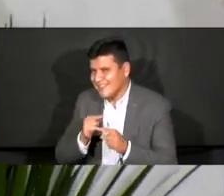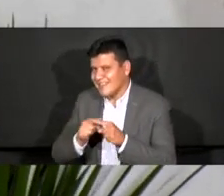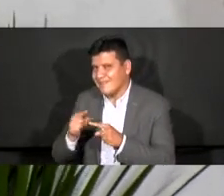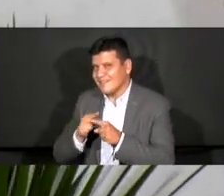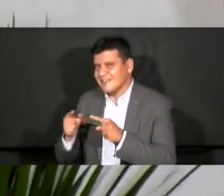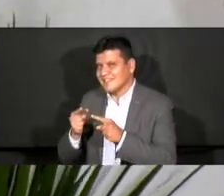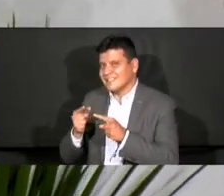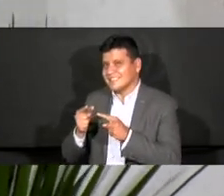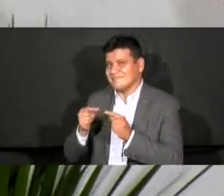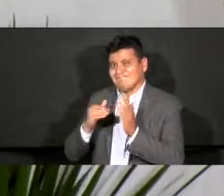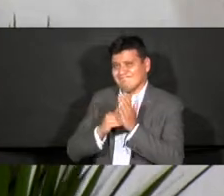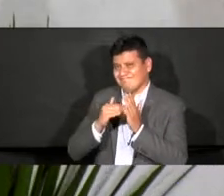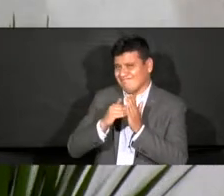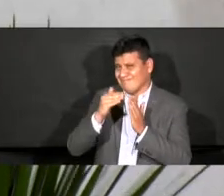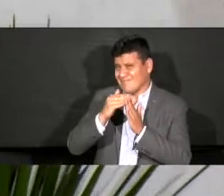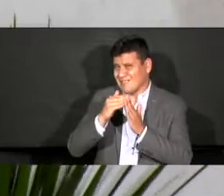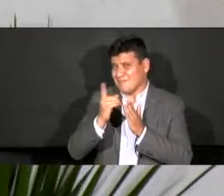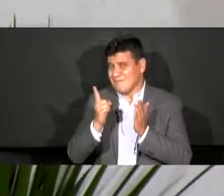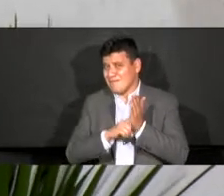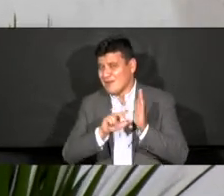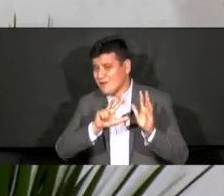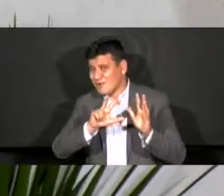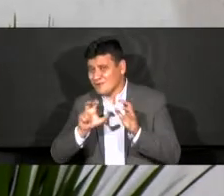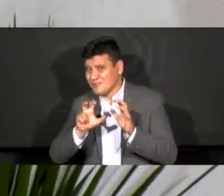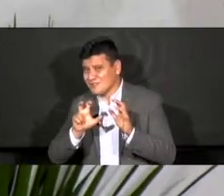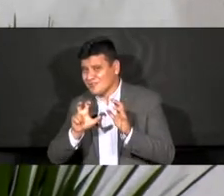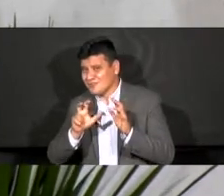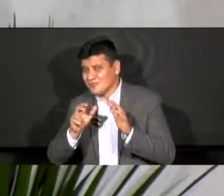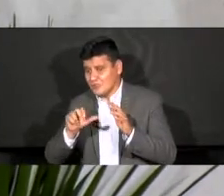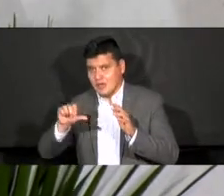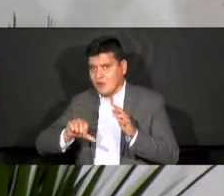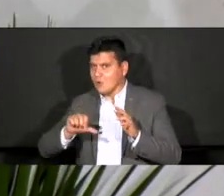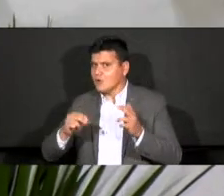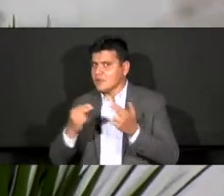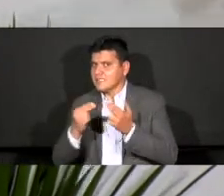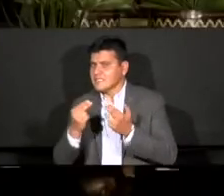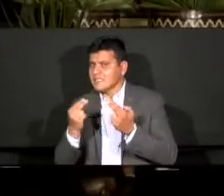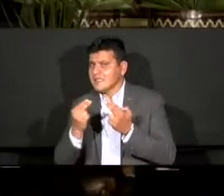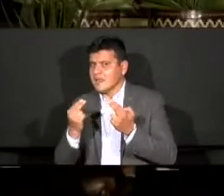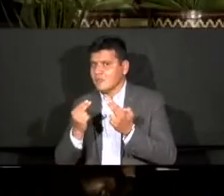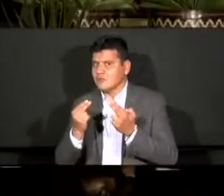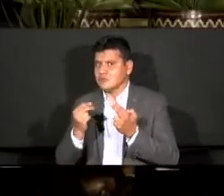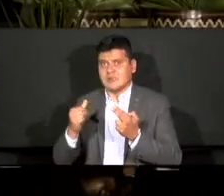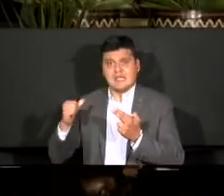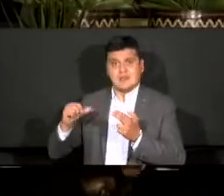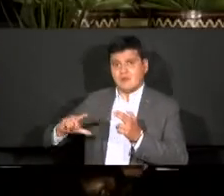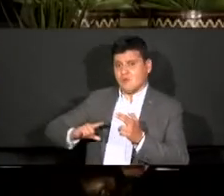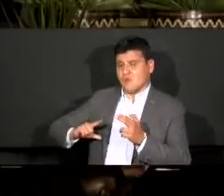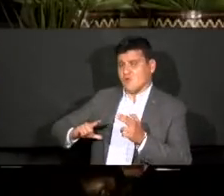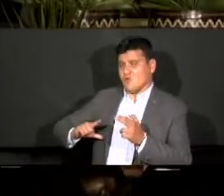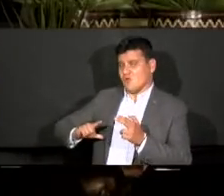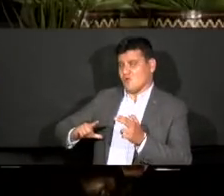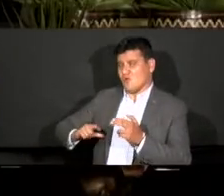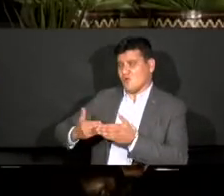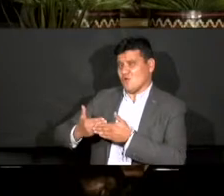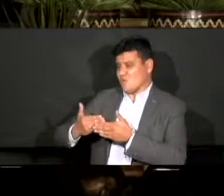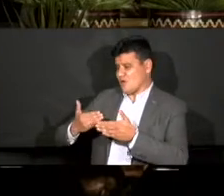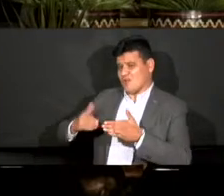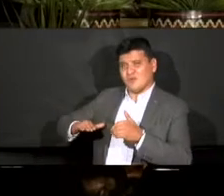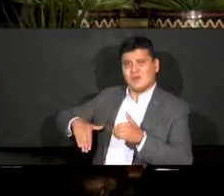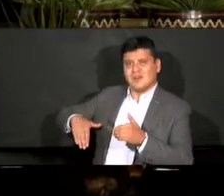la administración que hoy inicia. Sin autorización del Congreso, no ellos, los